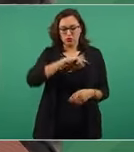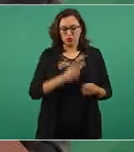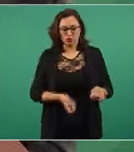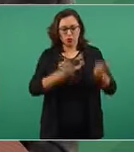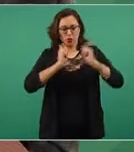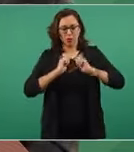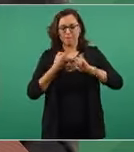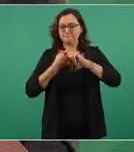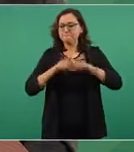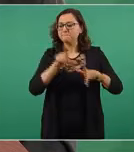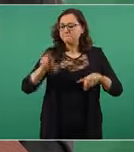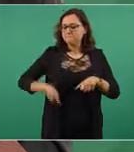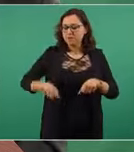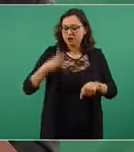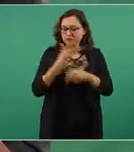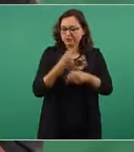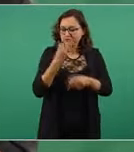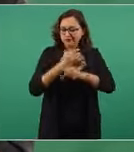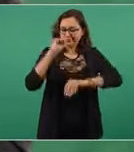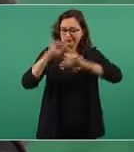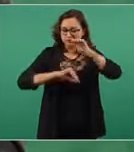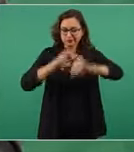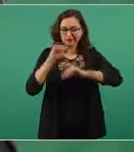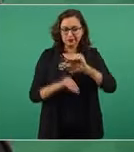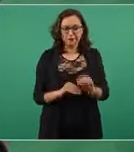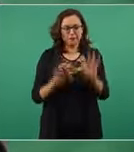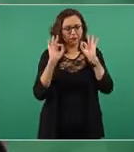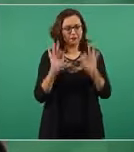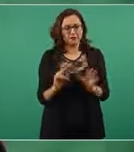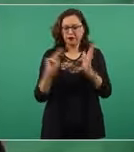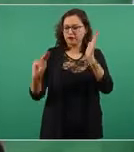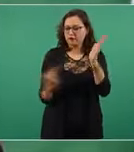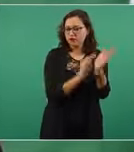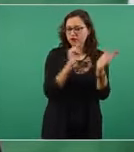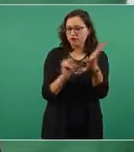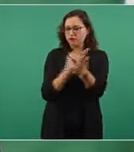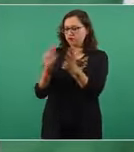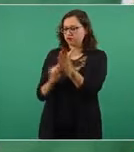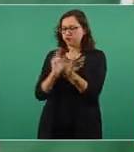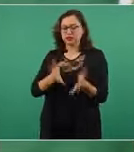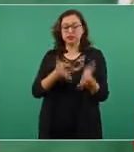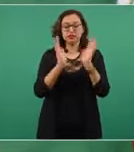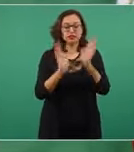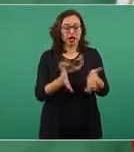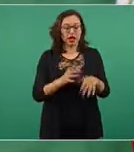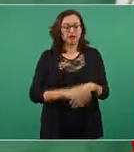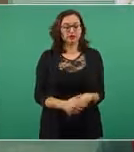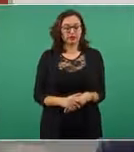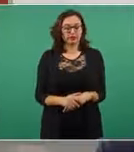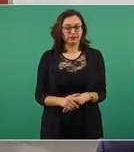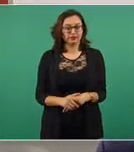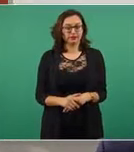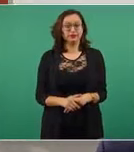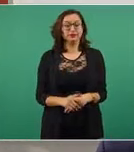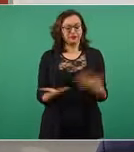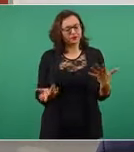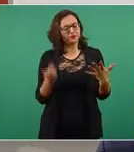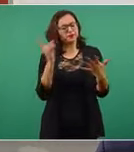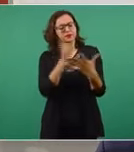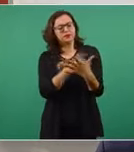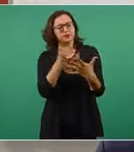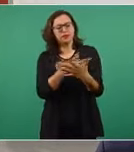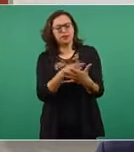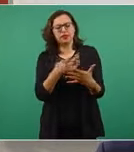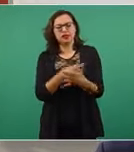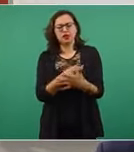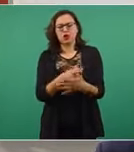cosa ayuda el que haya un gobierno democrático honesto? El que las empresas